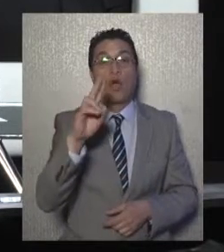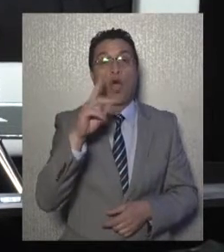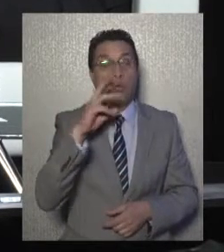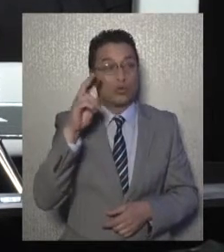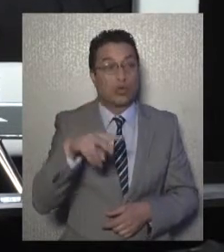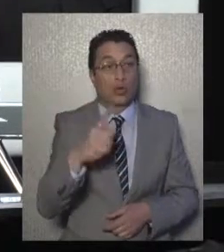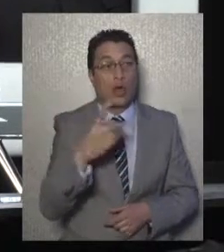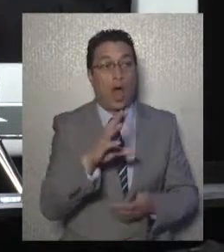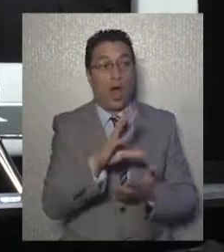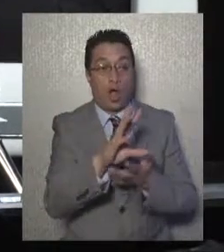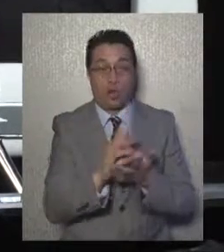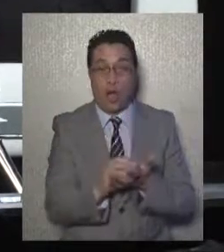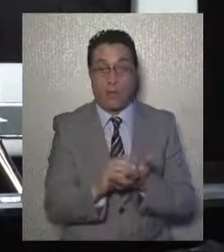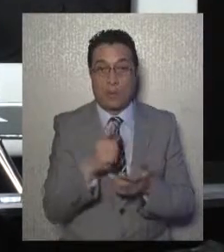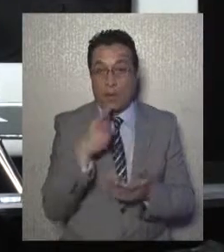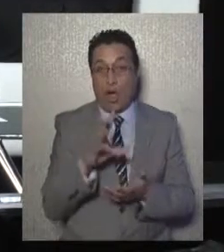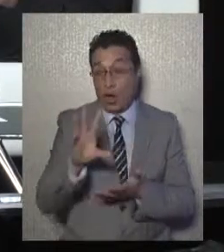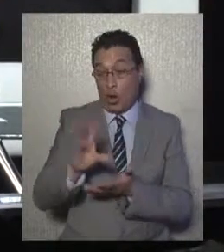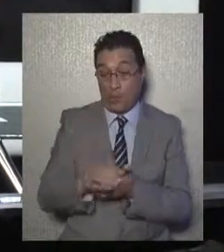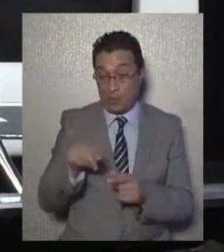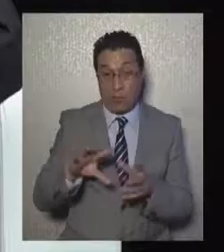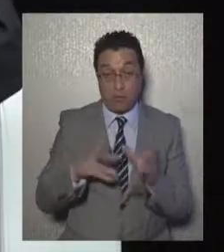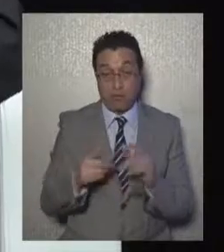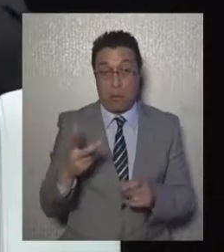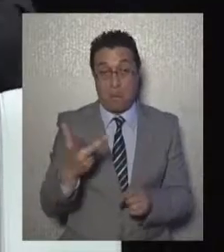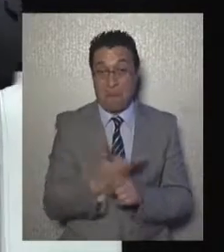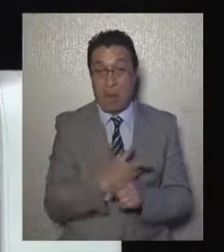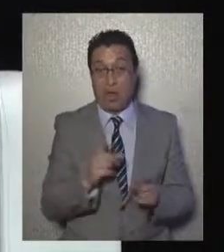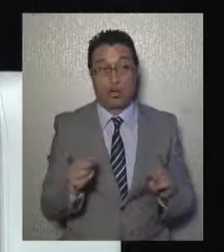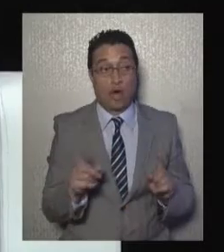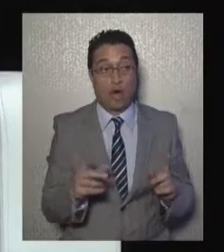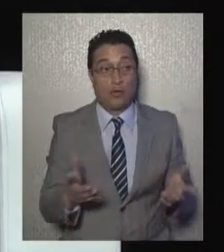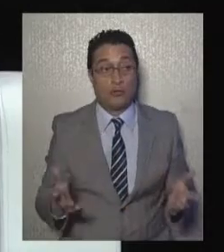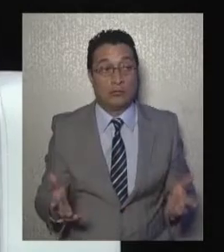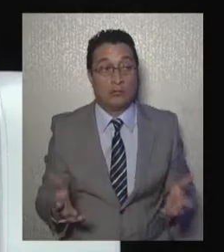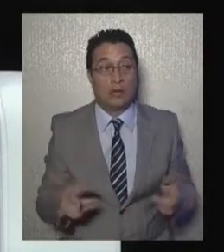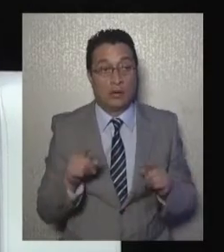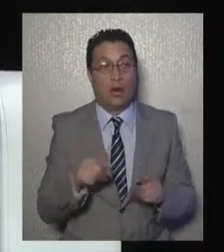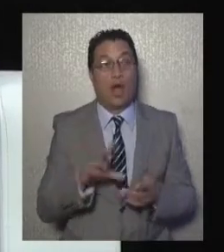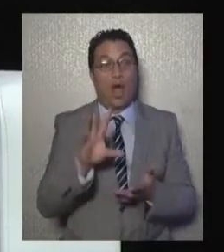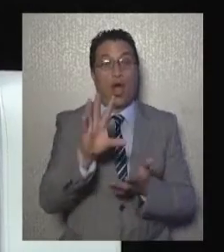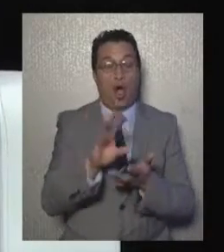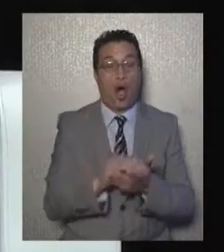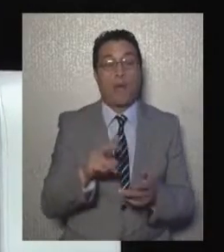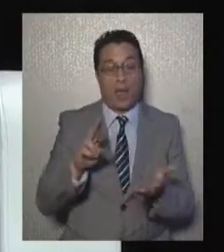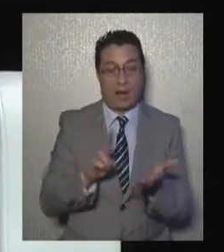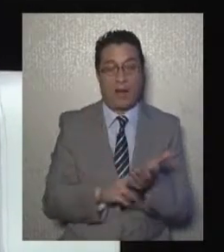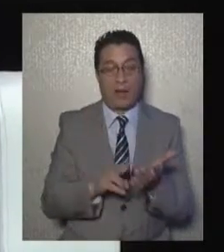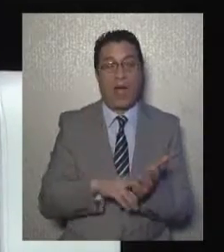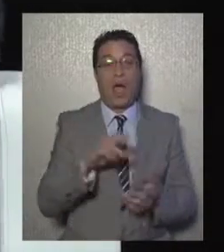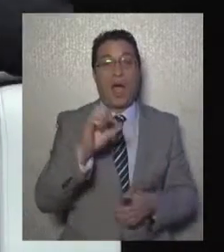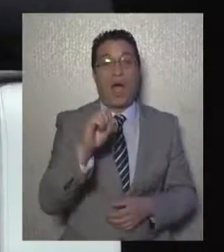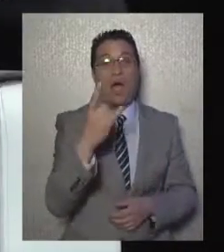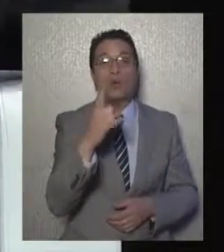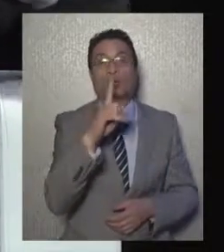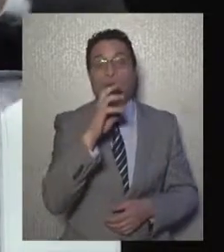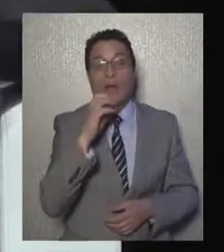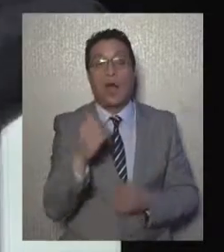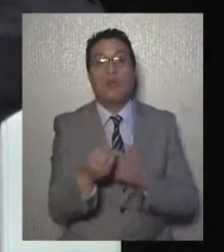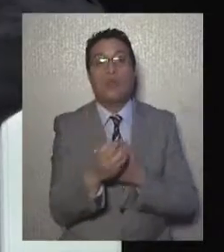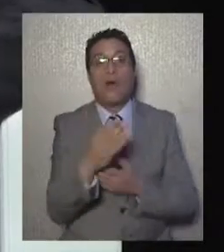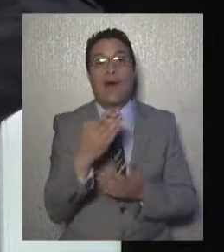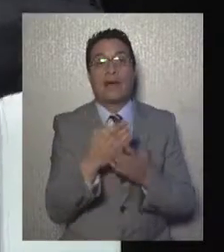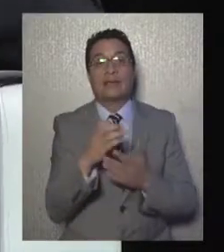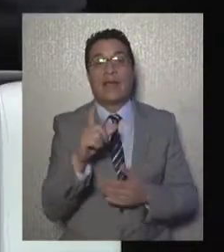bien, en este mundo copiar no es malo, que no escuche ningún alumno. Es una copia de la realidad australiana, neozelandesa, que ya hace 30